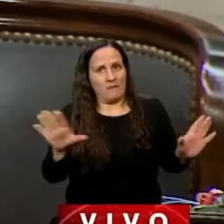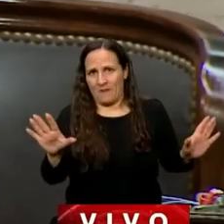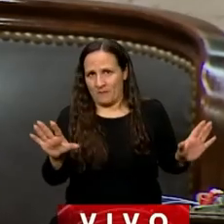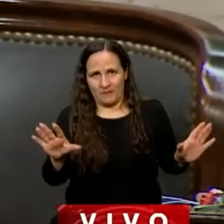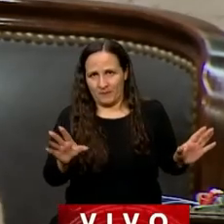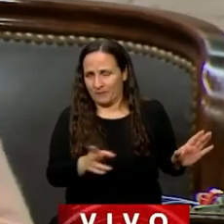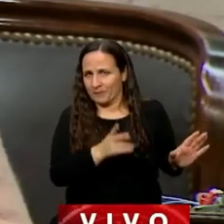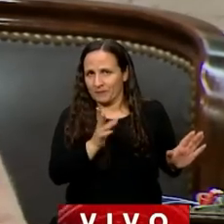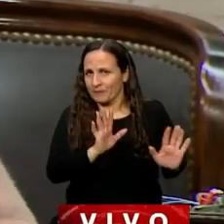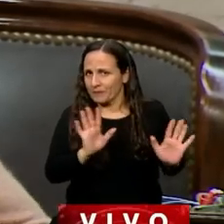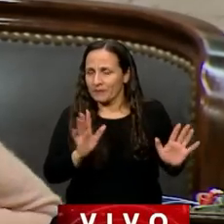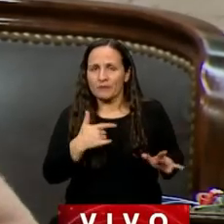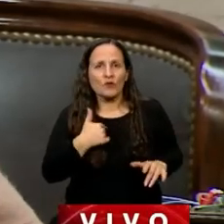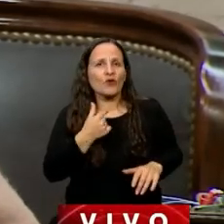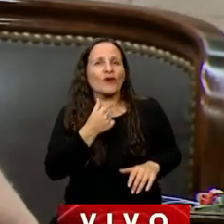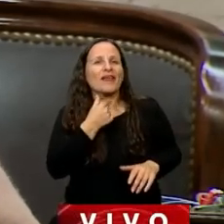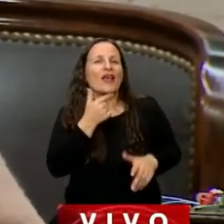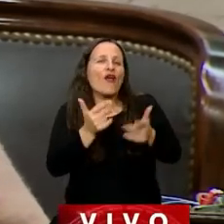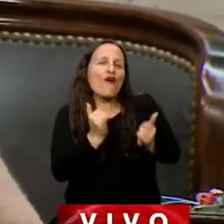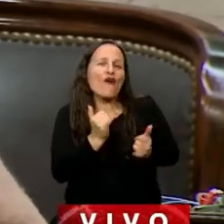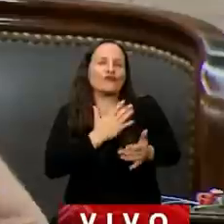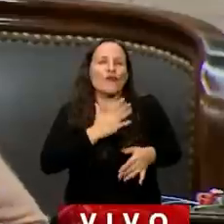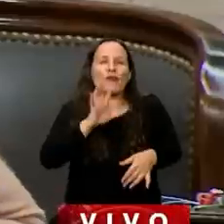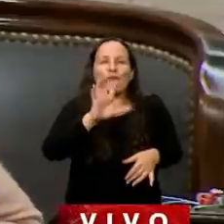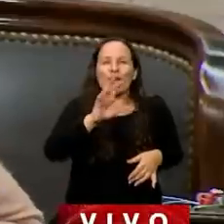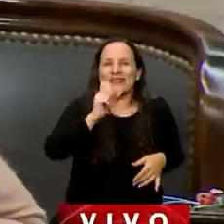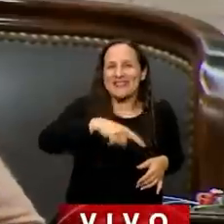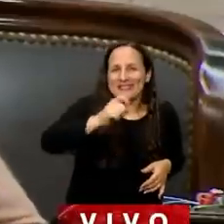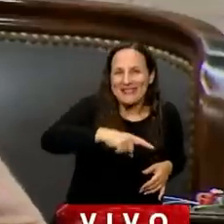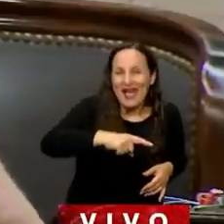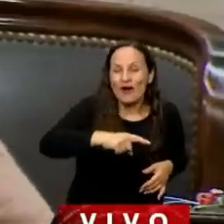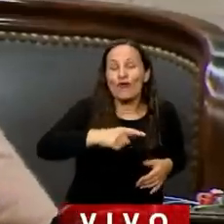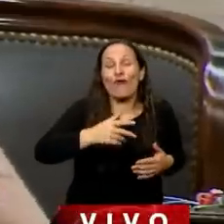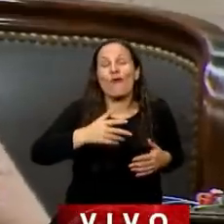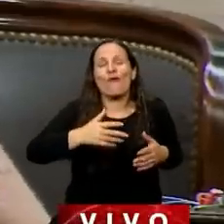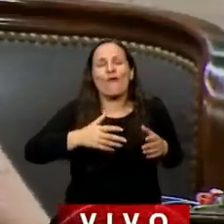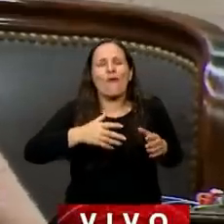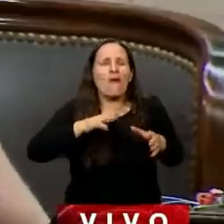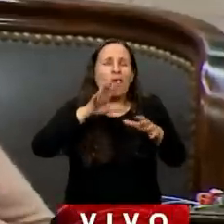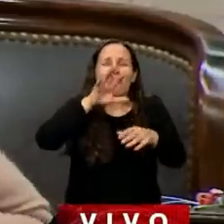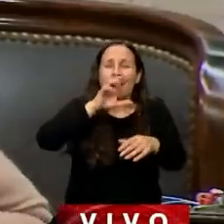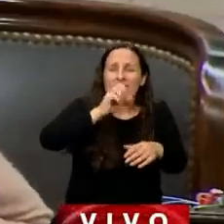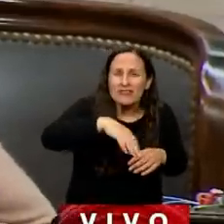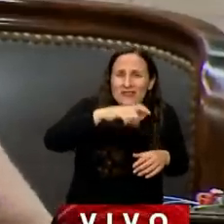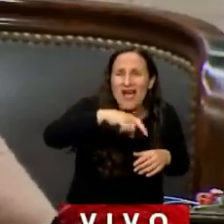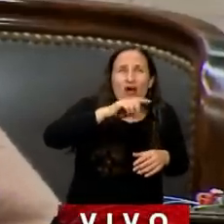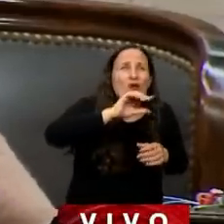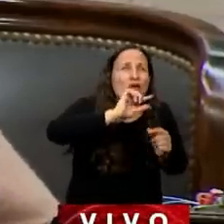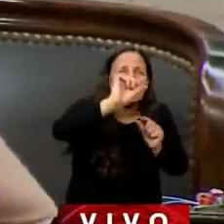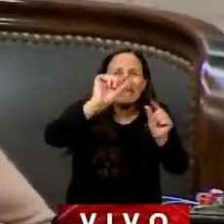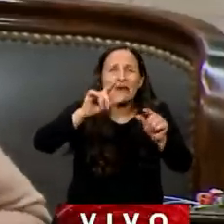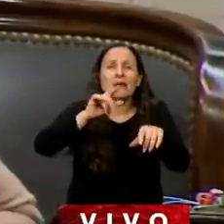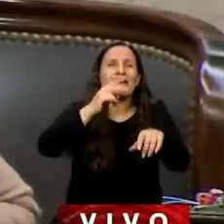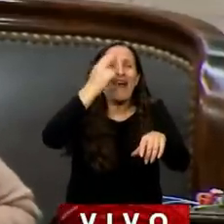poco de mi provincia, de este Chaco, donde muchos de los enfermeros en los parajes más profundos hacen de